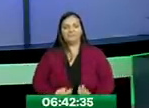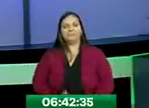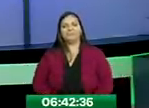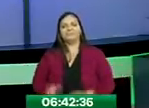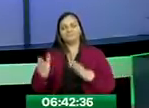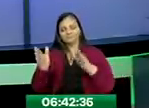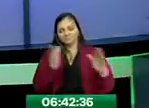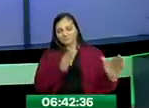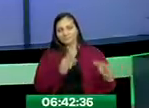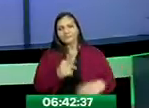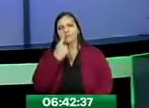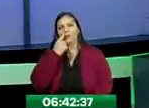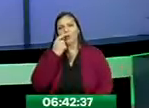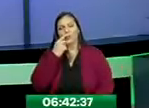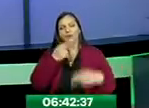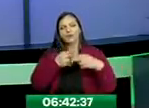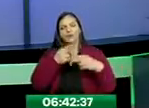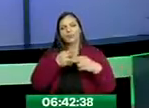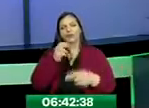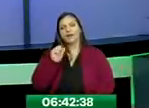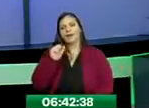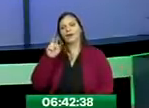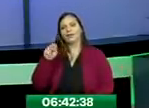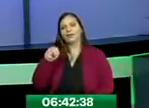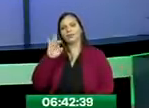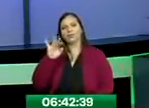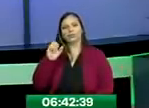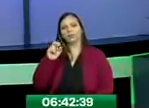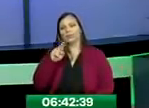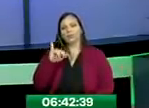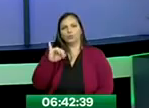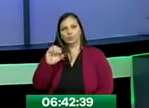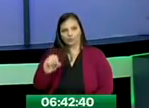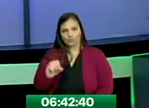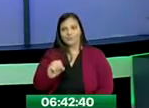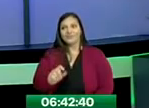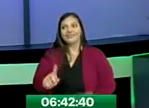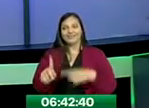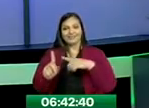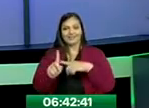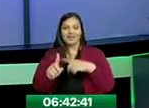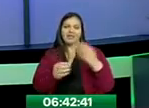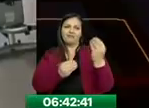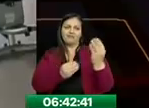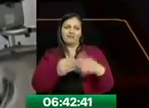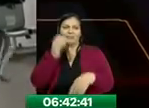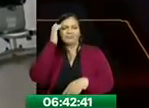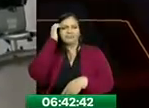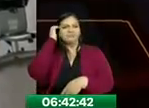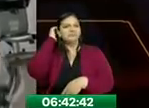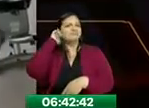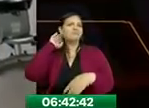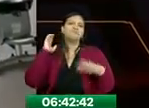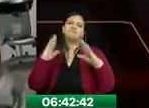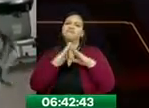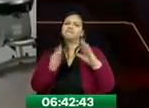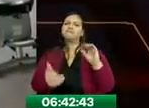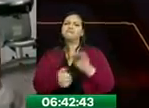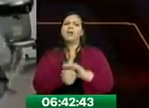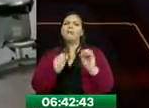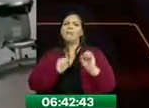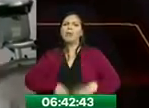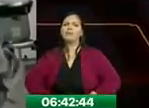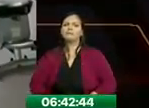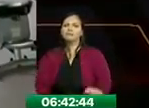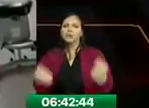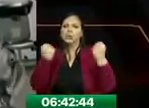referente, que también hace ahí algo de ejercicio que se puede también aplicar en la casa. No es necesario ya irte al gimnasio, lo puedes hacer en tu hogar. Veamos ahí al